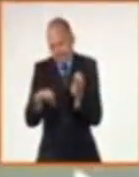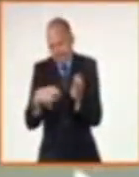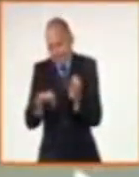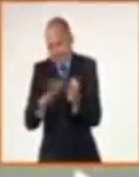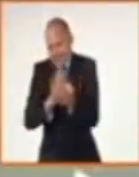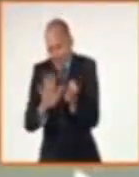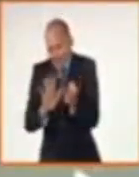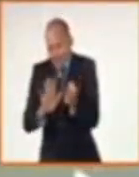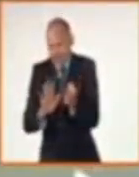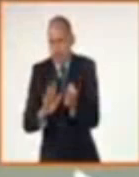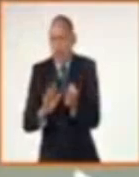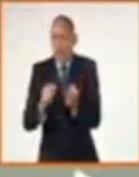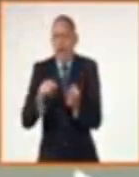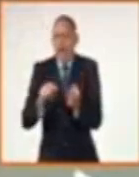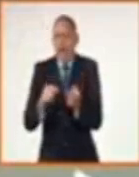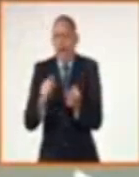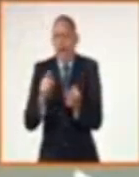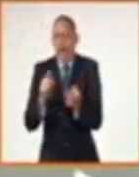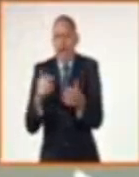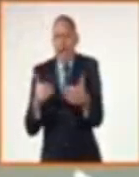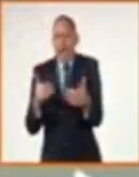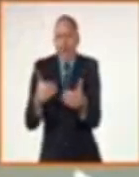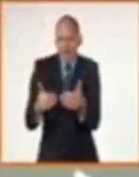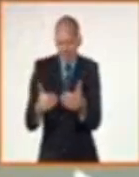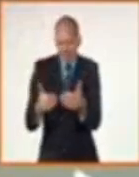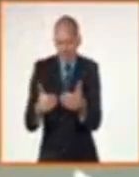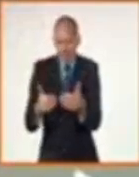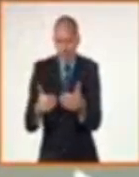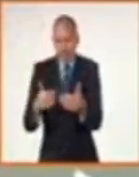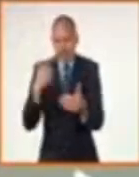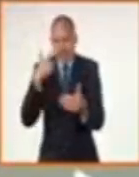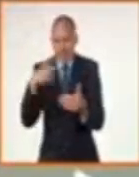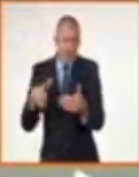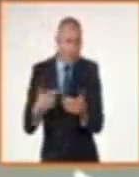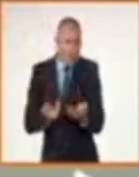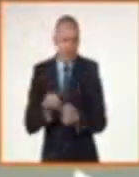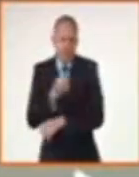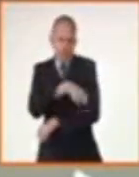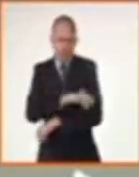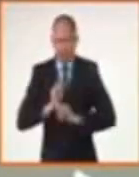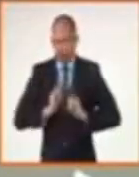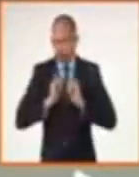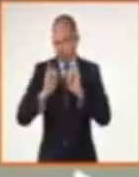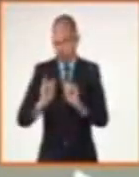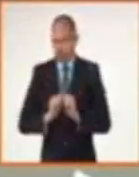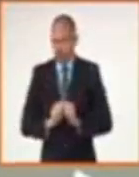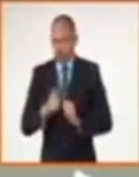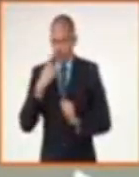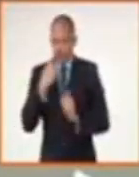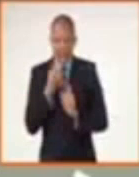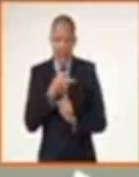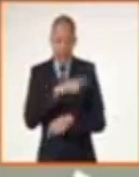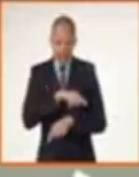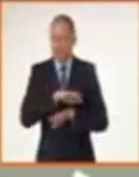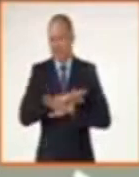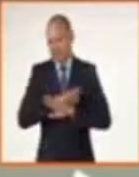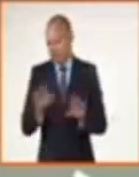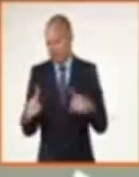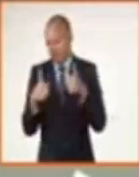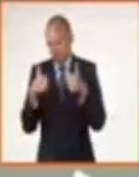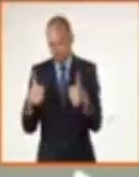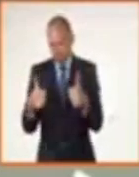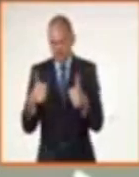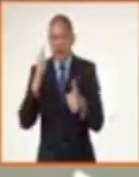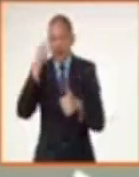Popular desarrollado en el día de ayer. Damos a conocer a nuestro pueblo que concluimos satisfactoriamente la jornada